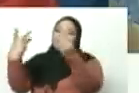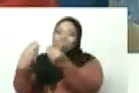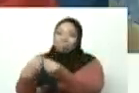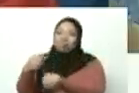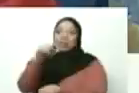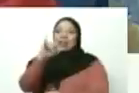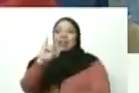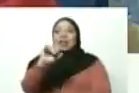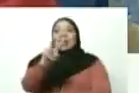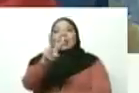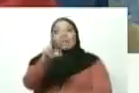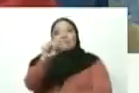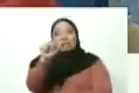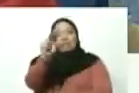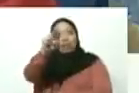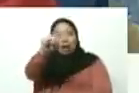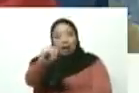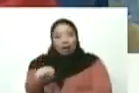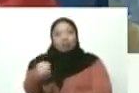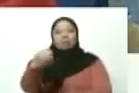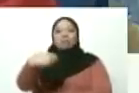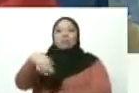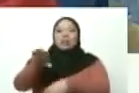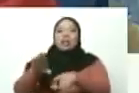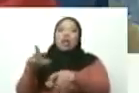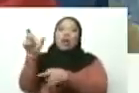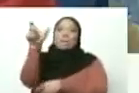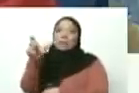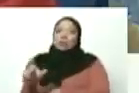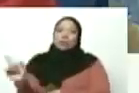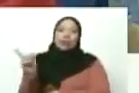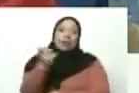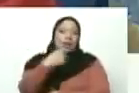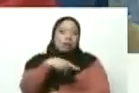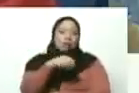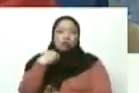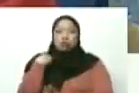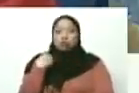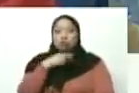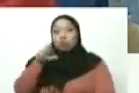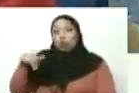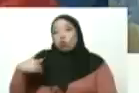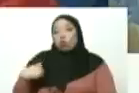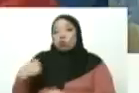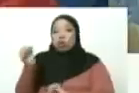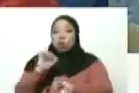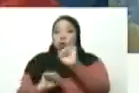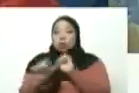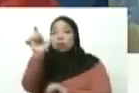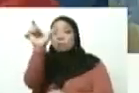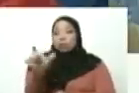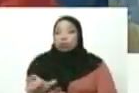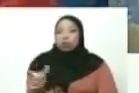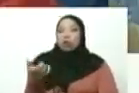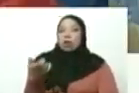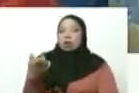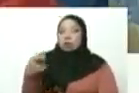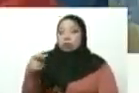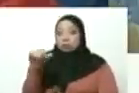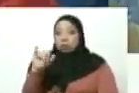que le retiraran la solicitud de tradición que nosotros habíamos hecho contra su jean navarrete